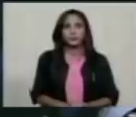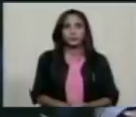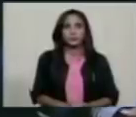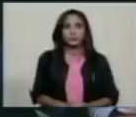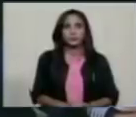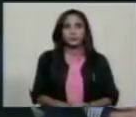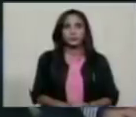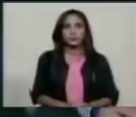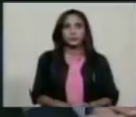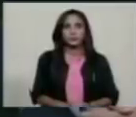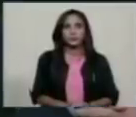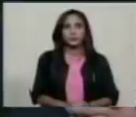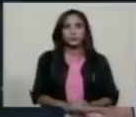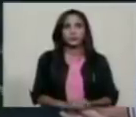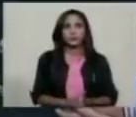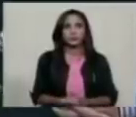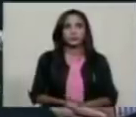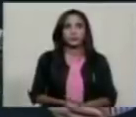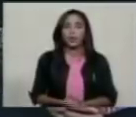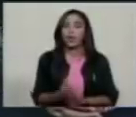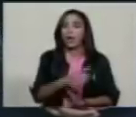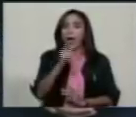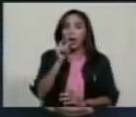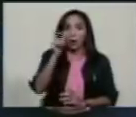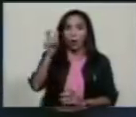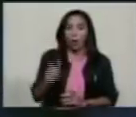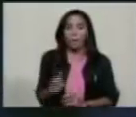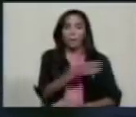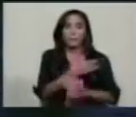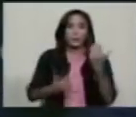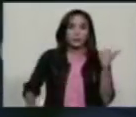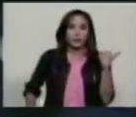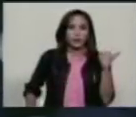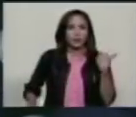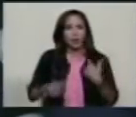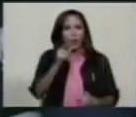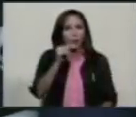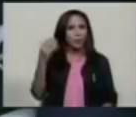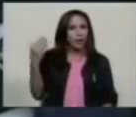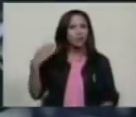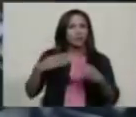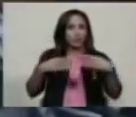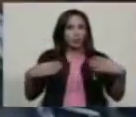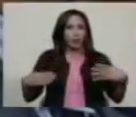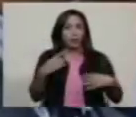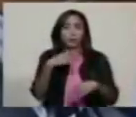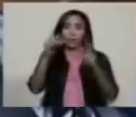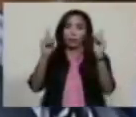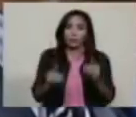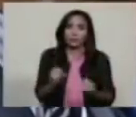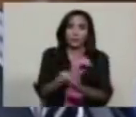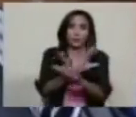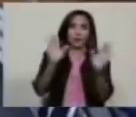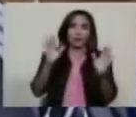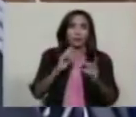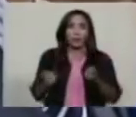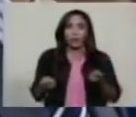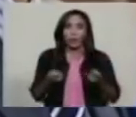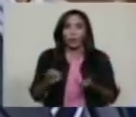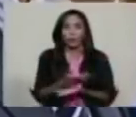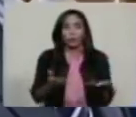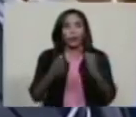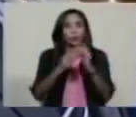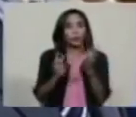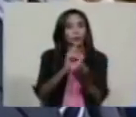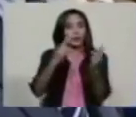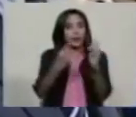Y me solidarizo con el presidente Juan Carlos Varela en sus decisiones de mantener fuertes las